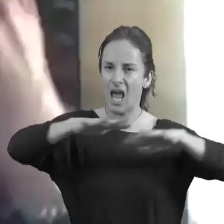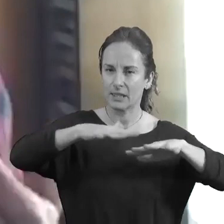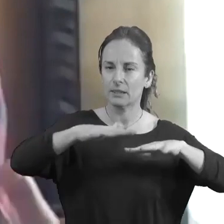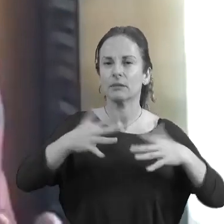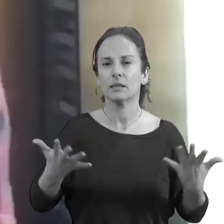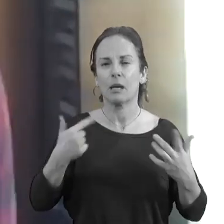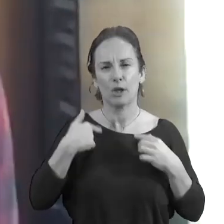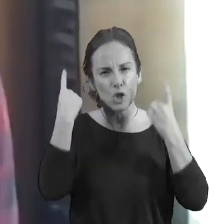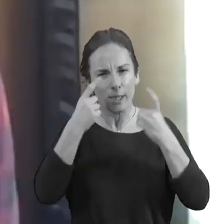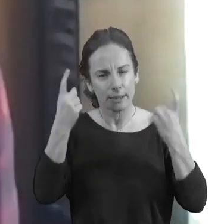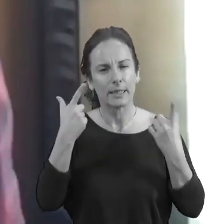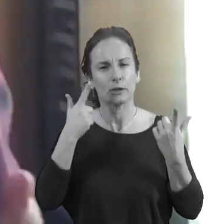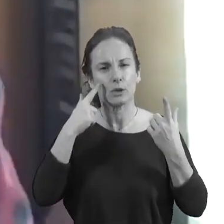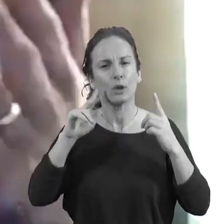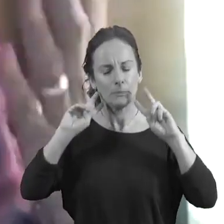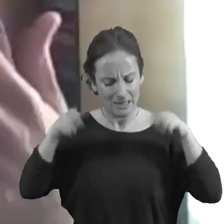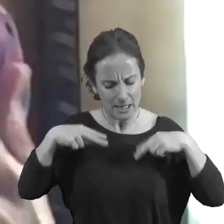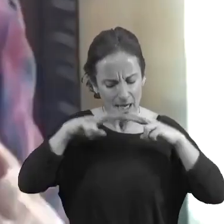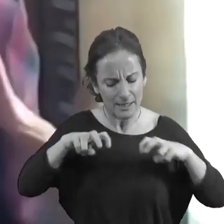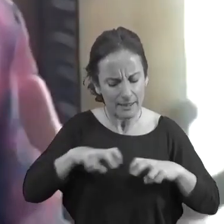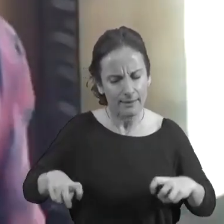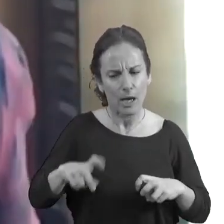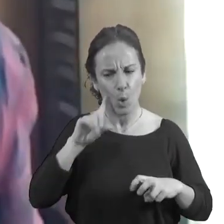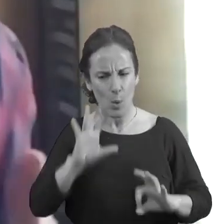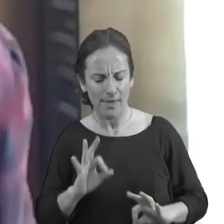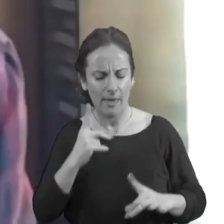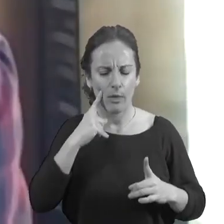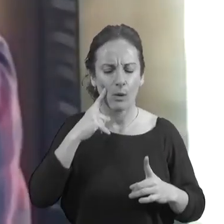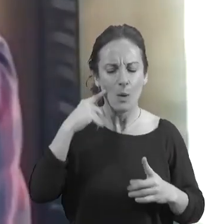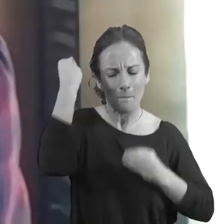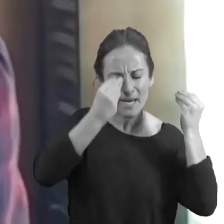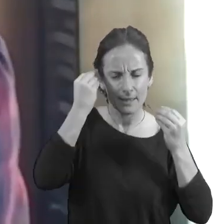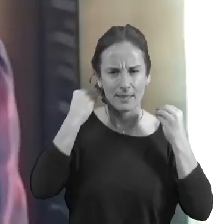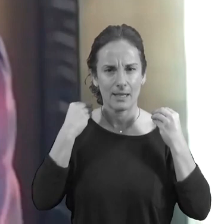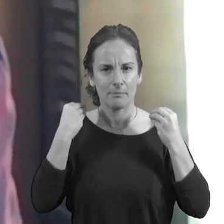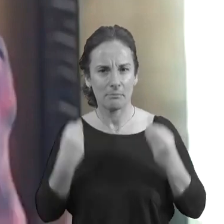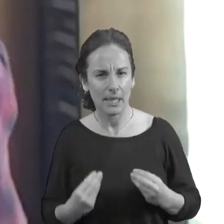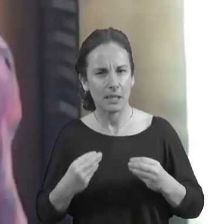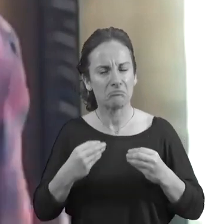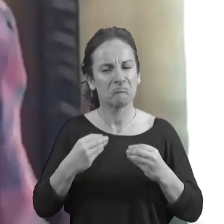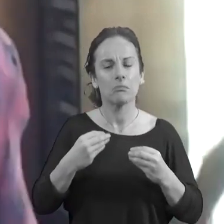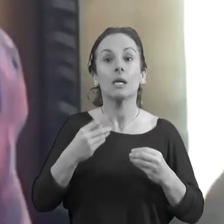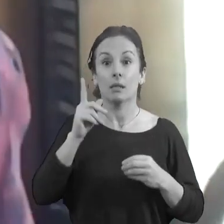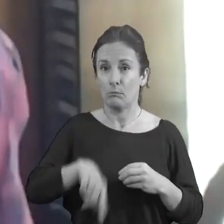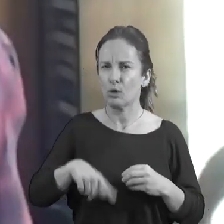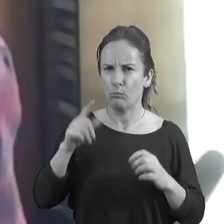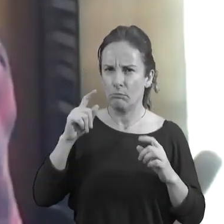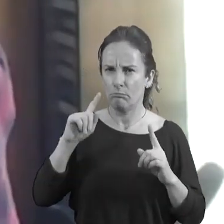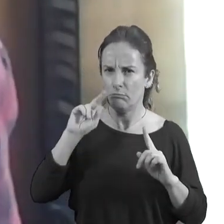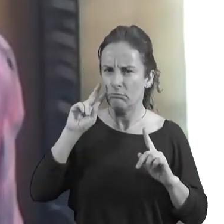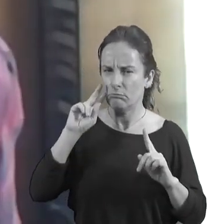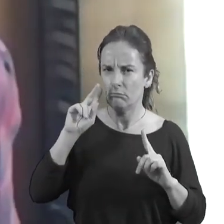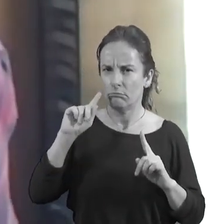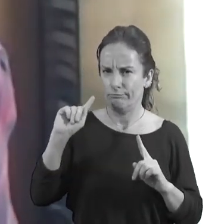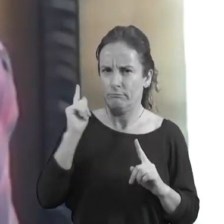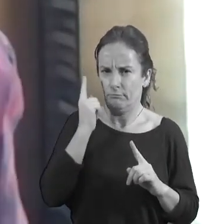deconstruirme, no sé, analizar cosas y decir, ay, cuidado, ¿no? También soy consciente también de mis privilegios, ¿no? Como mencionaba